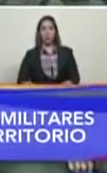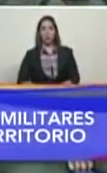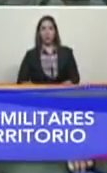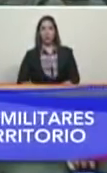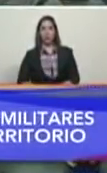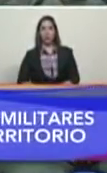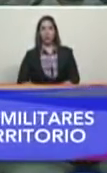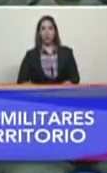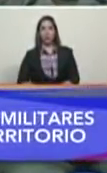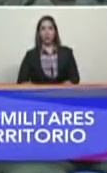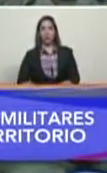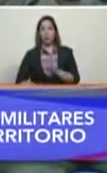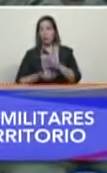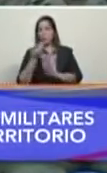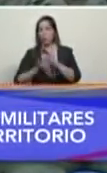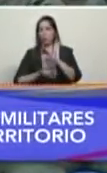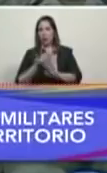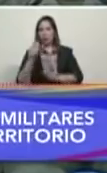Siempre es importante hacer el balance.